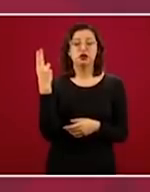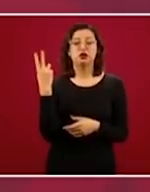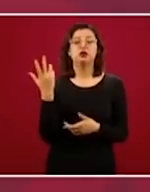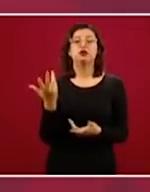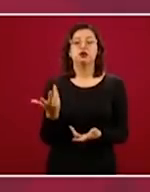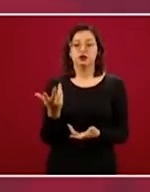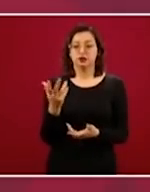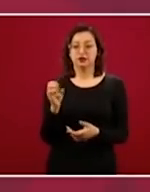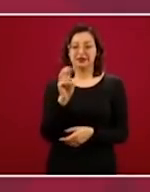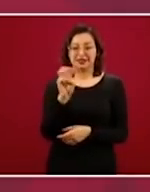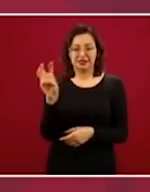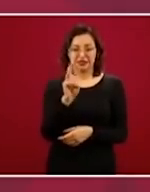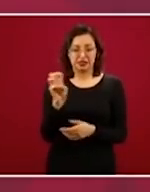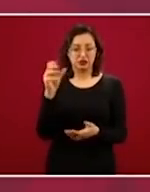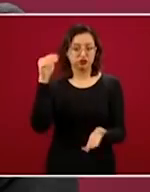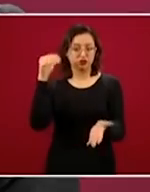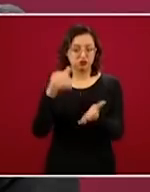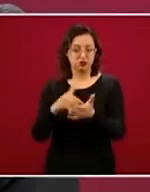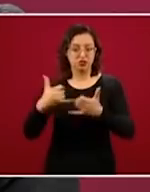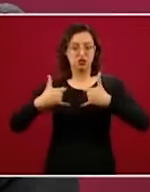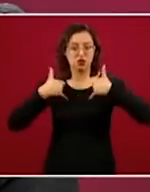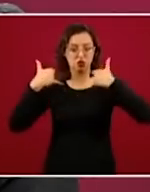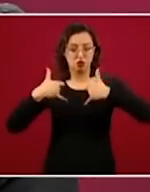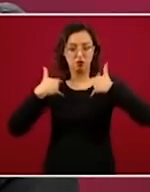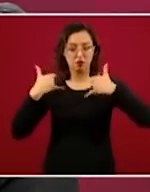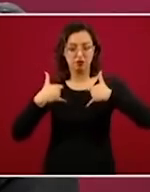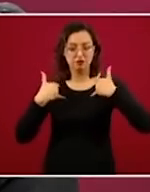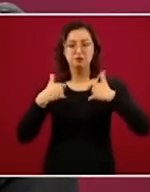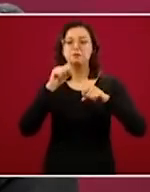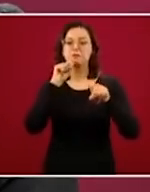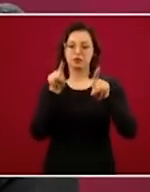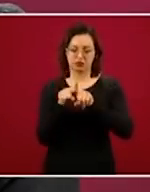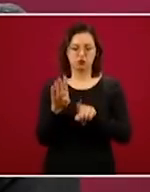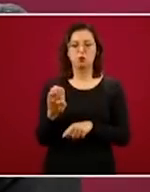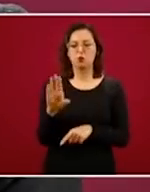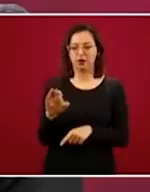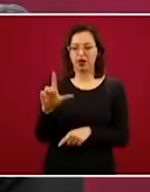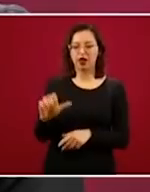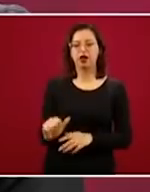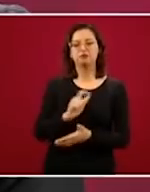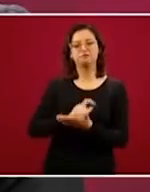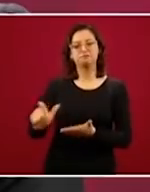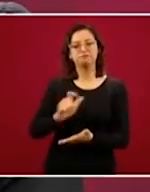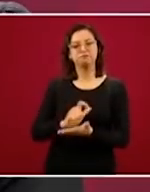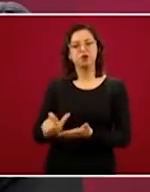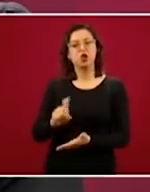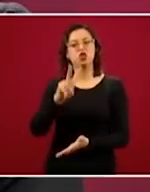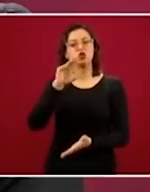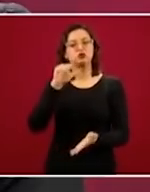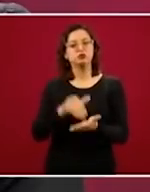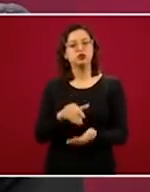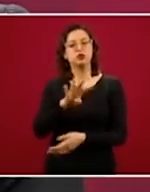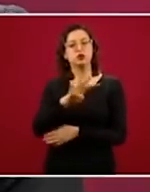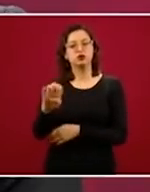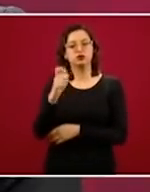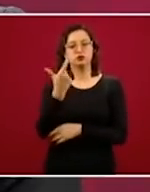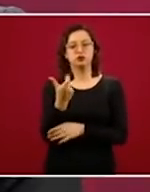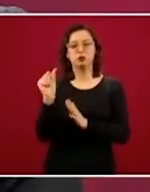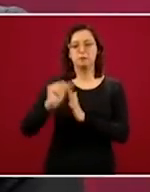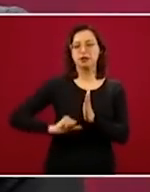300.000 jóvenes están recibiendo una beca de 2400 pesos